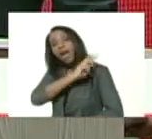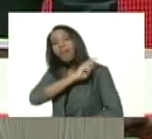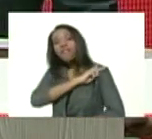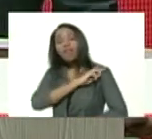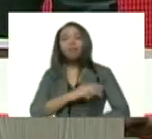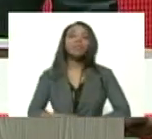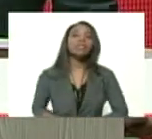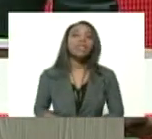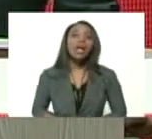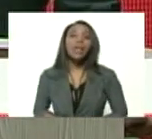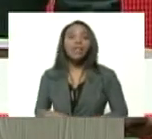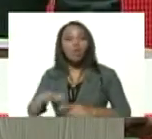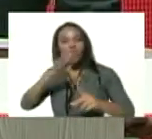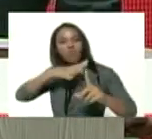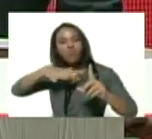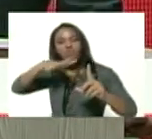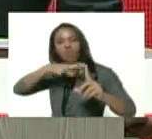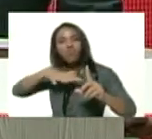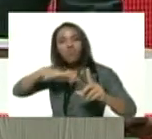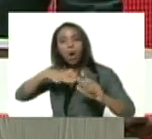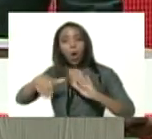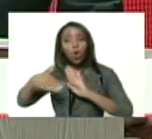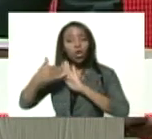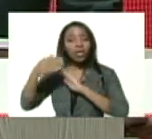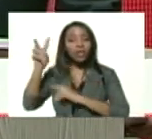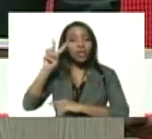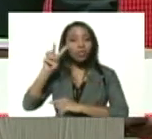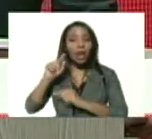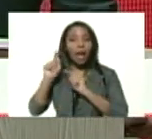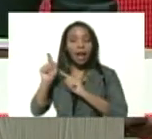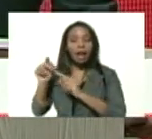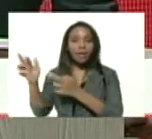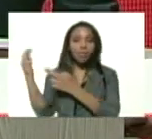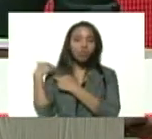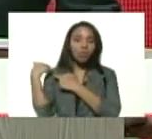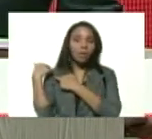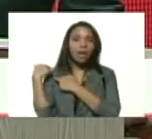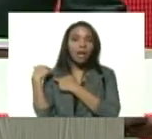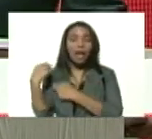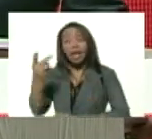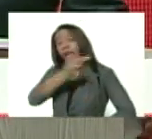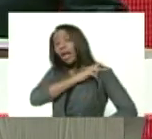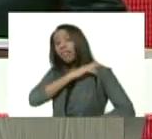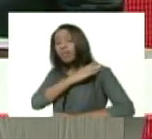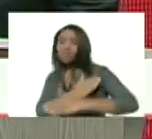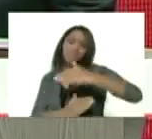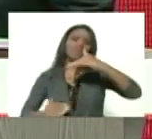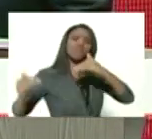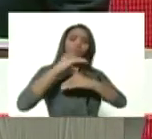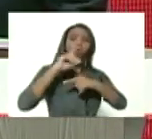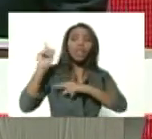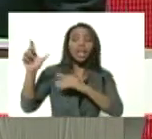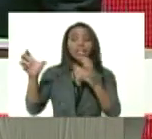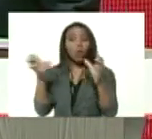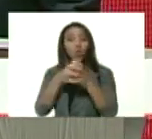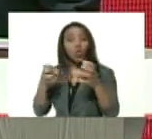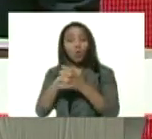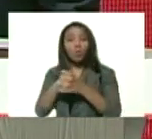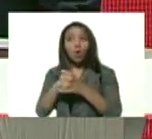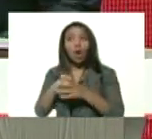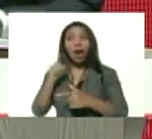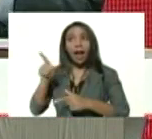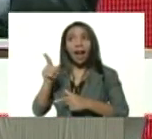de la conspiración contra Venezuela era él, que el jefe supremo de esas fuerzas que él